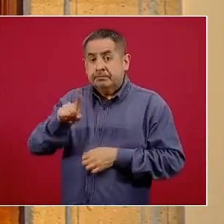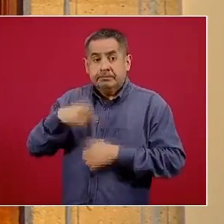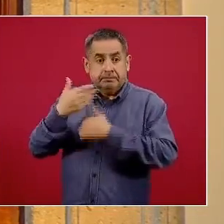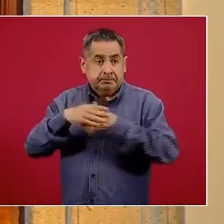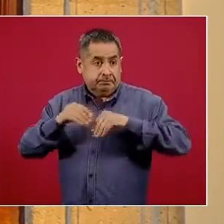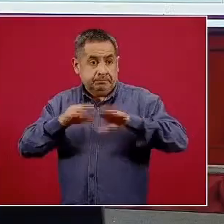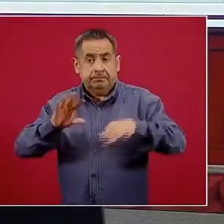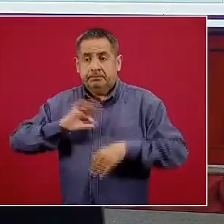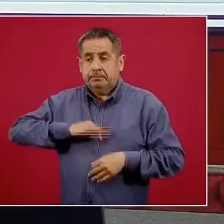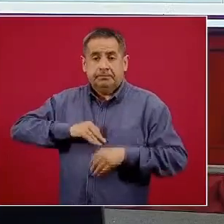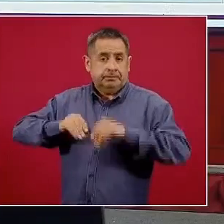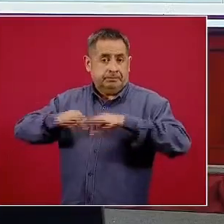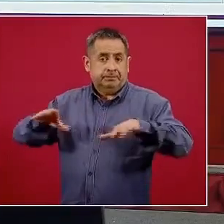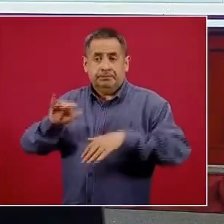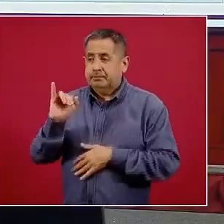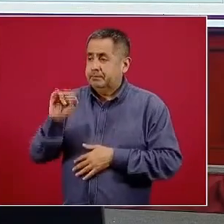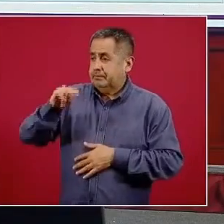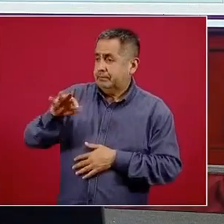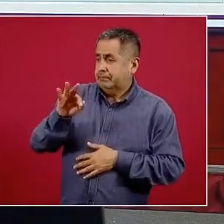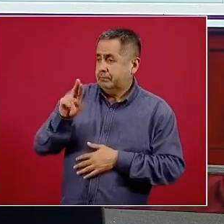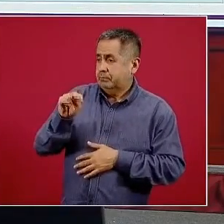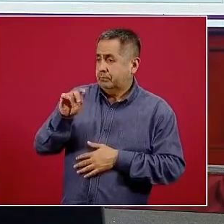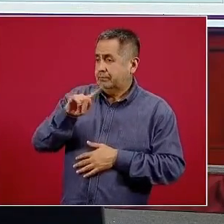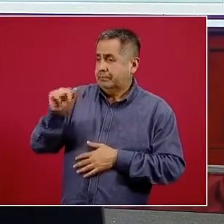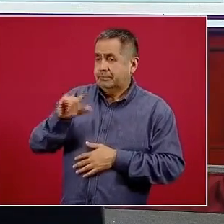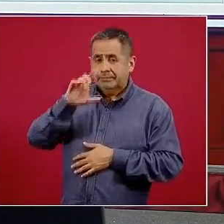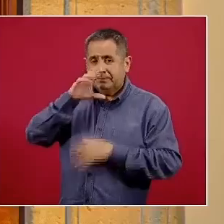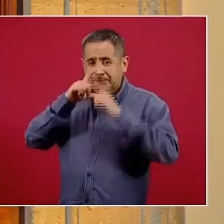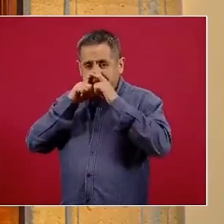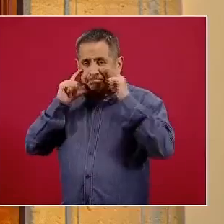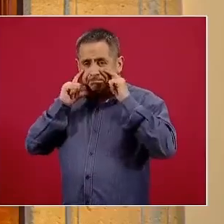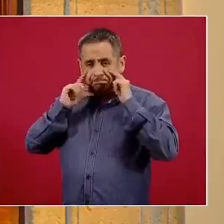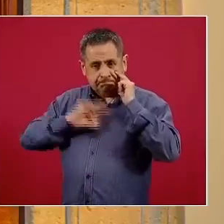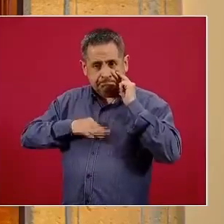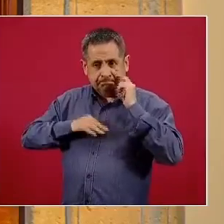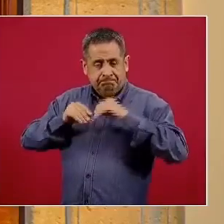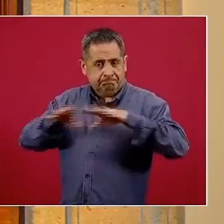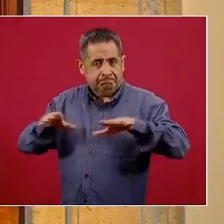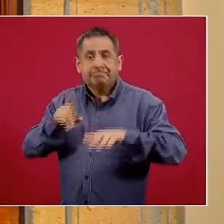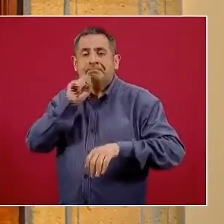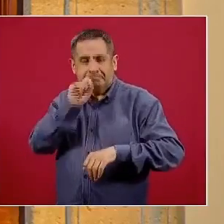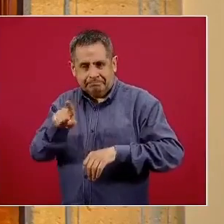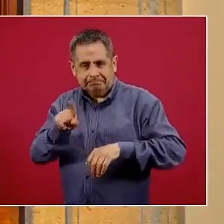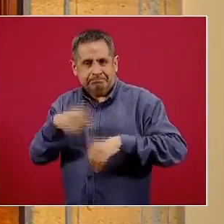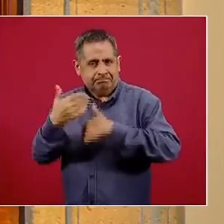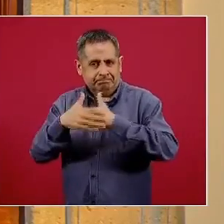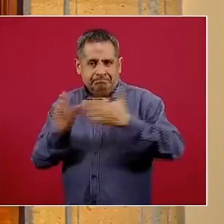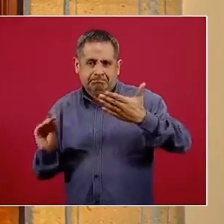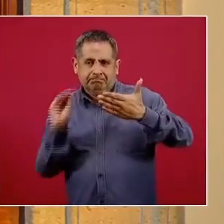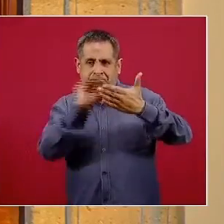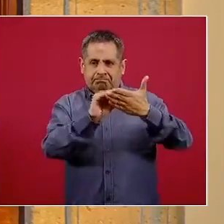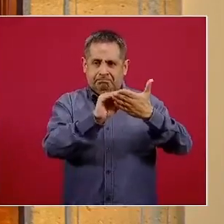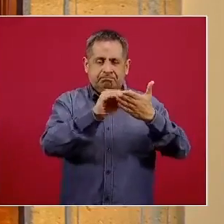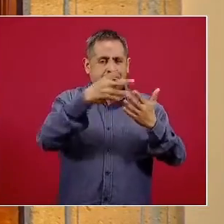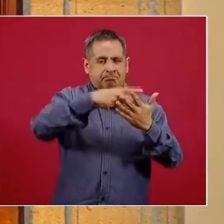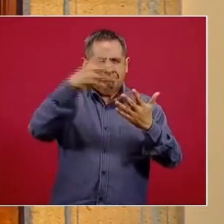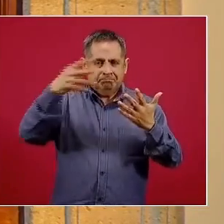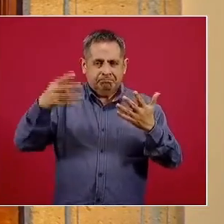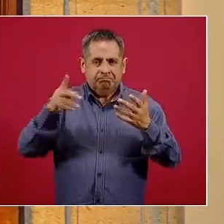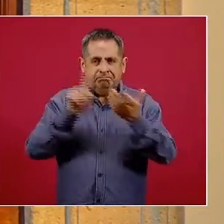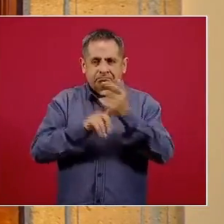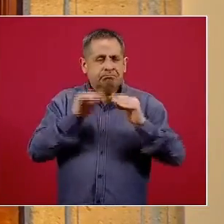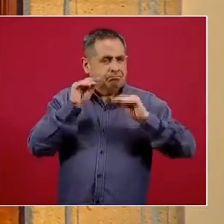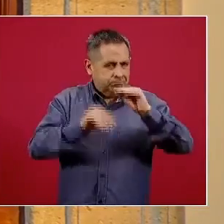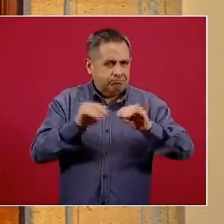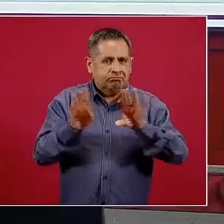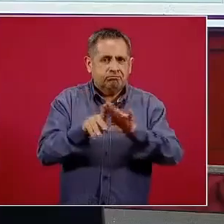que el sistema que utilizamos de vigilancia es un sistema sindromático que, si bien es cierto, se ha enfocado al virus